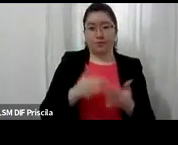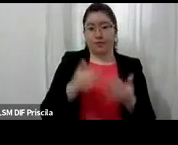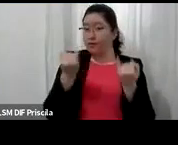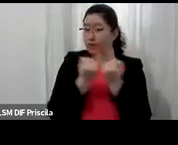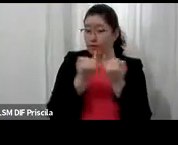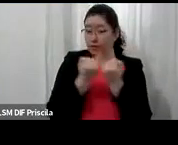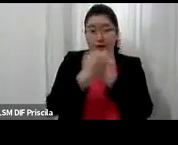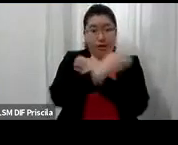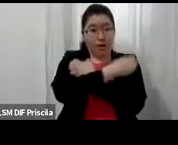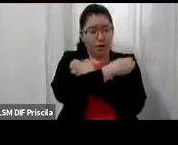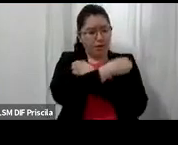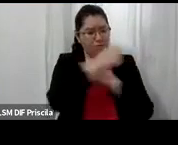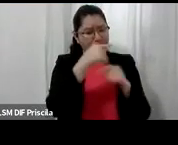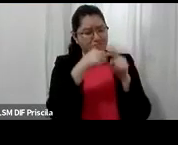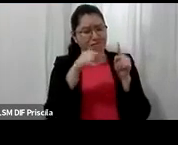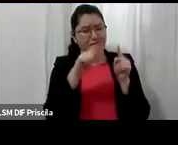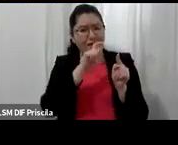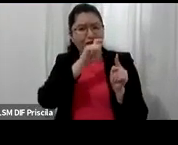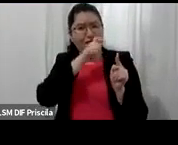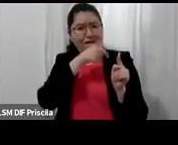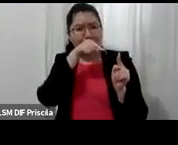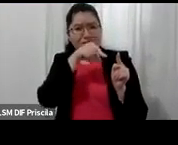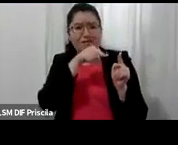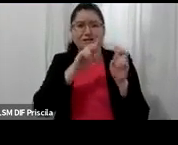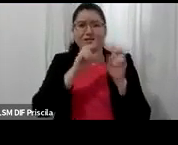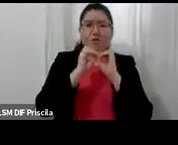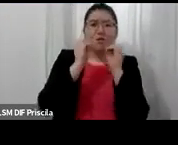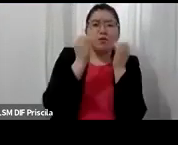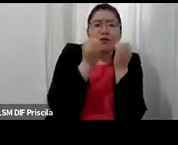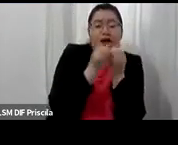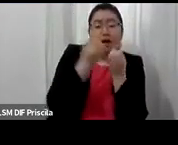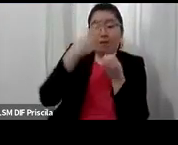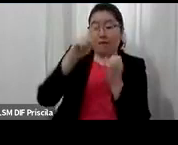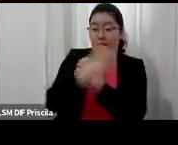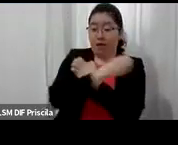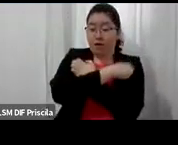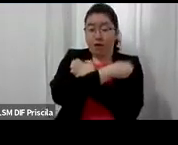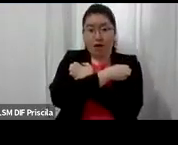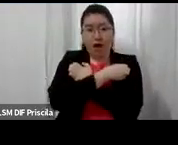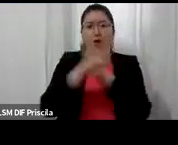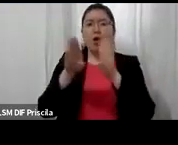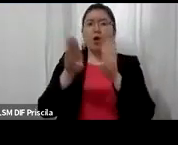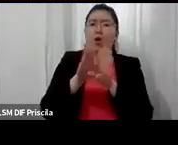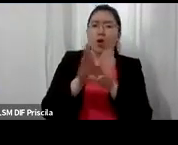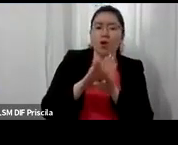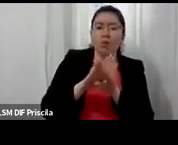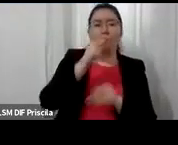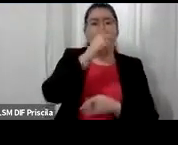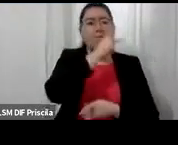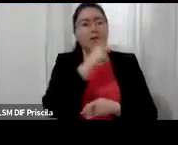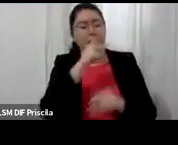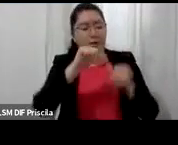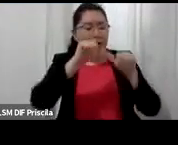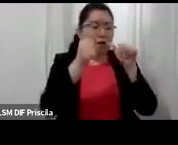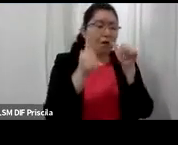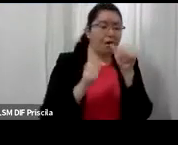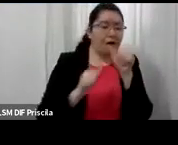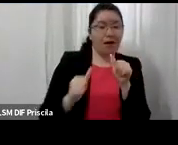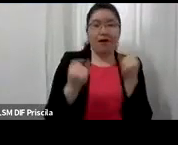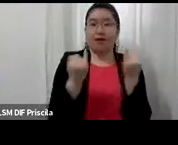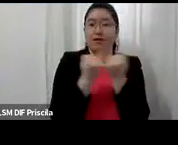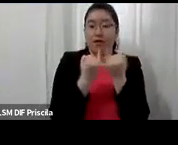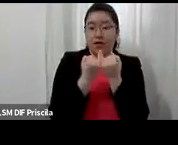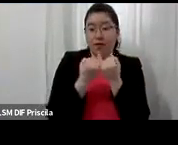generadora de políticas públicas en el ámbito educativo, por medio de las artes aplicadas, pedagogía crítica y la incidencia